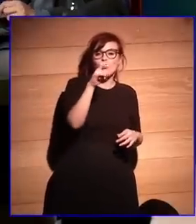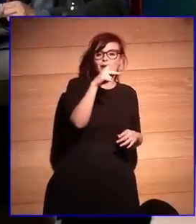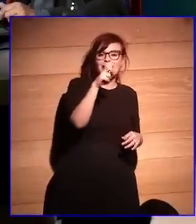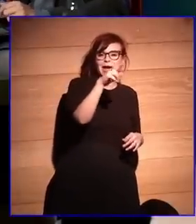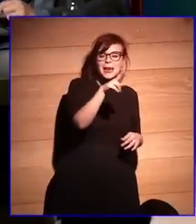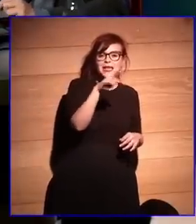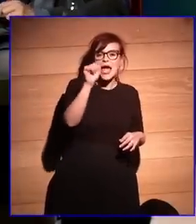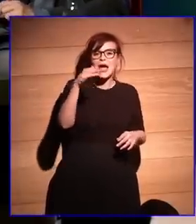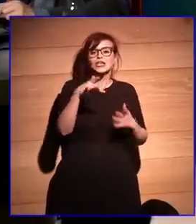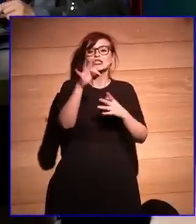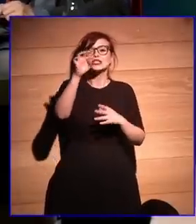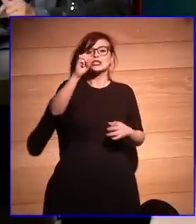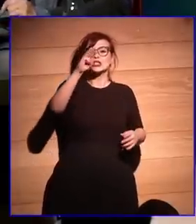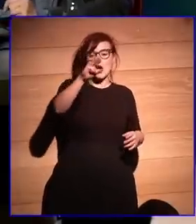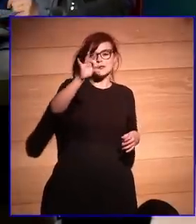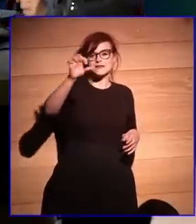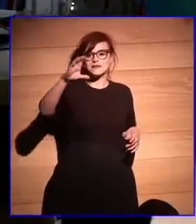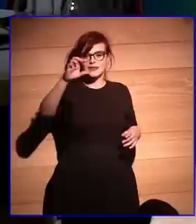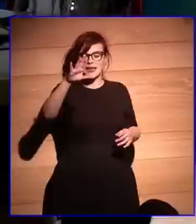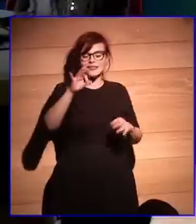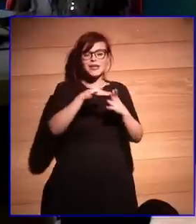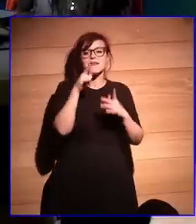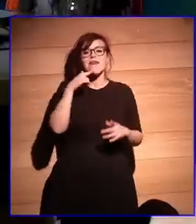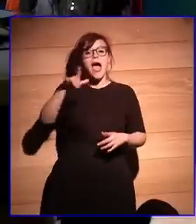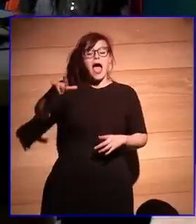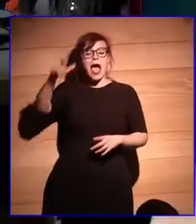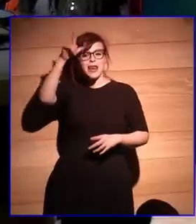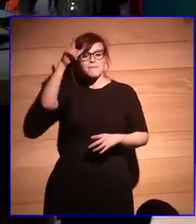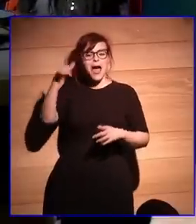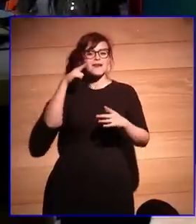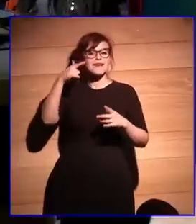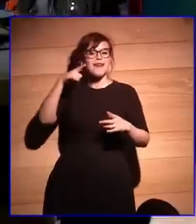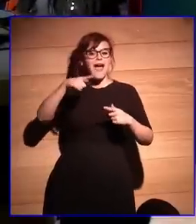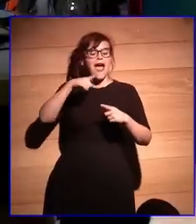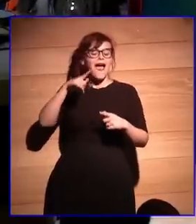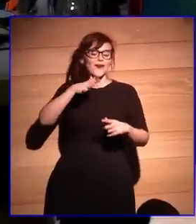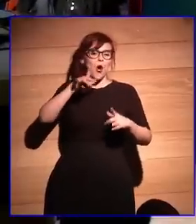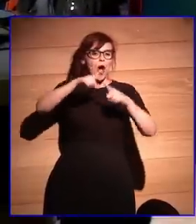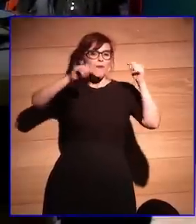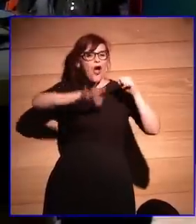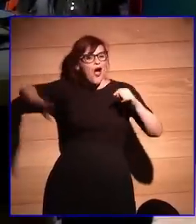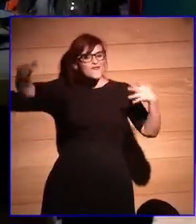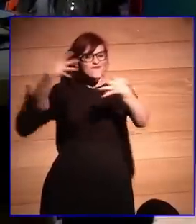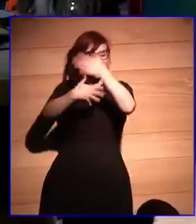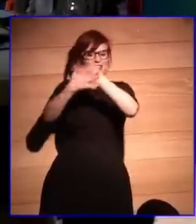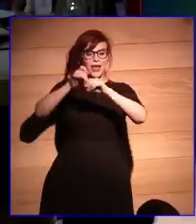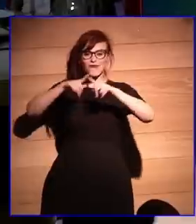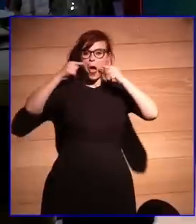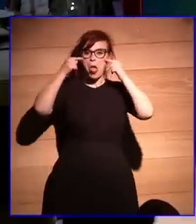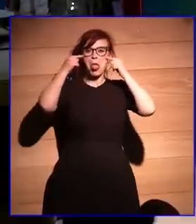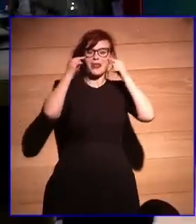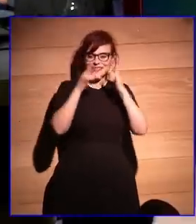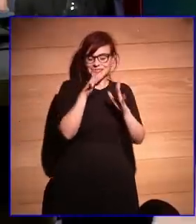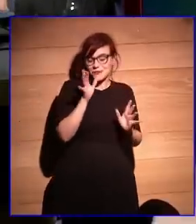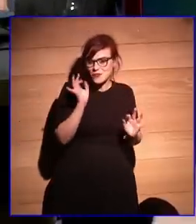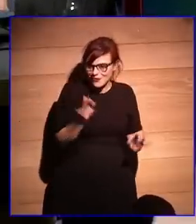alemanes también ya. Top Secret, alemanes orientales, que bueno, es lo mismo, pero en Alemania oriental, o sea, que es incluso ahí sacan alemanes,